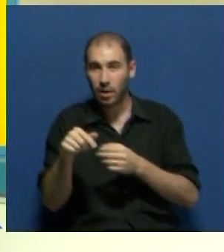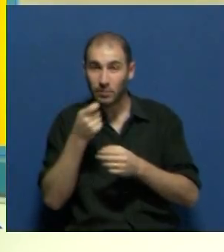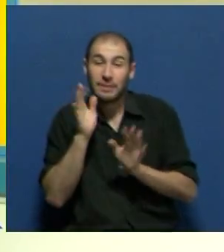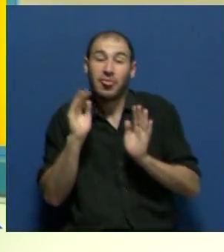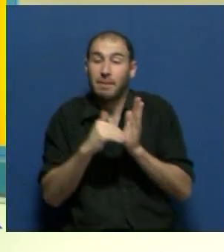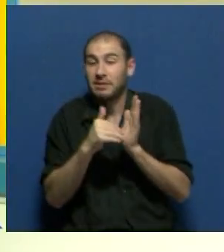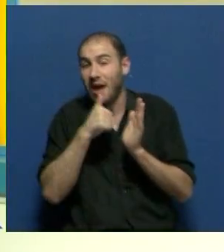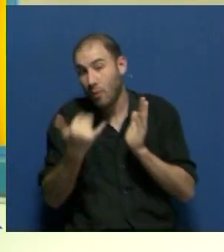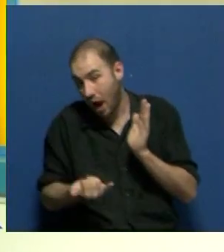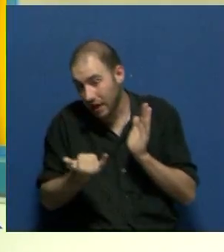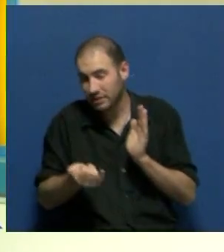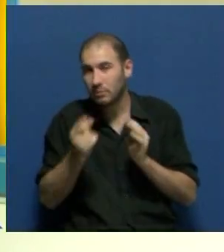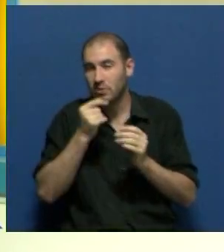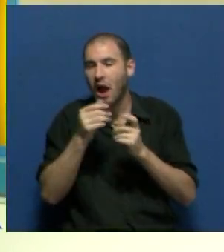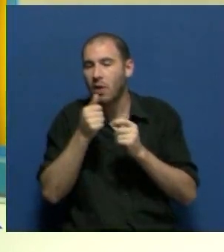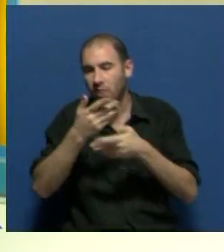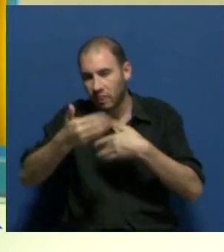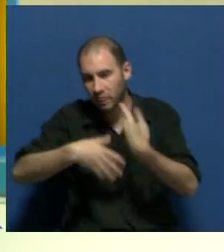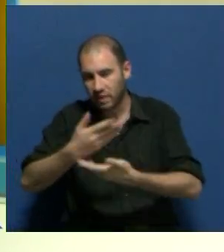hay agua, esté en estado líquido.